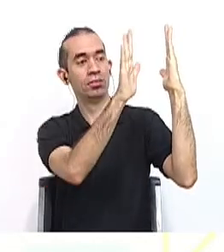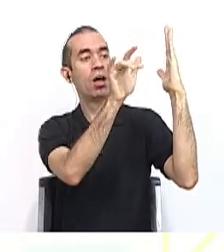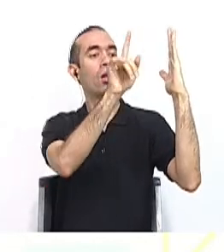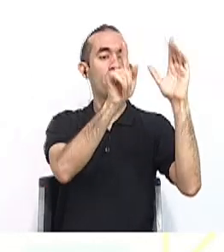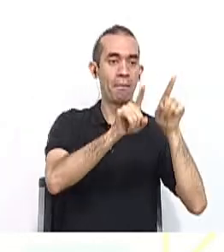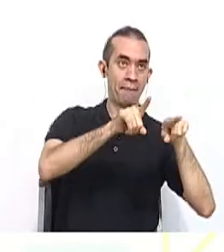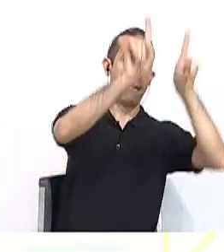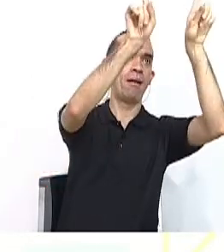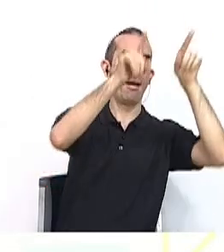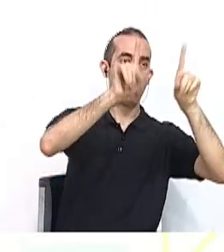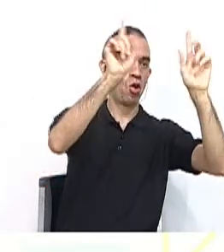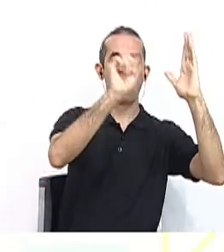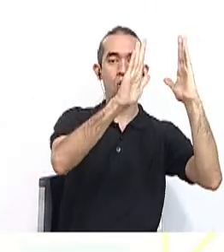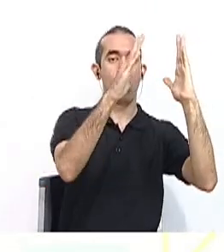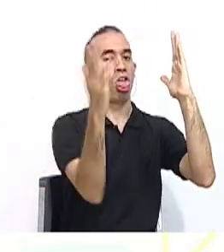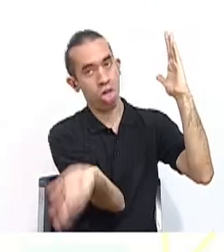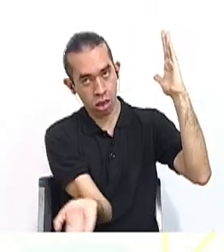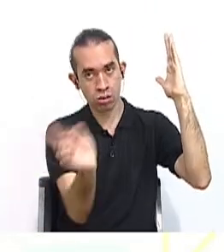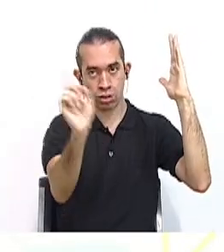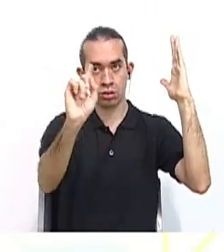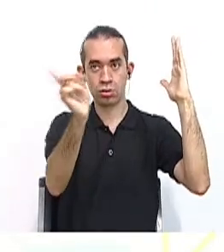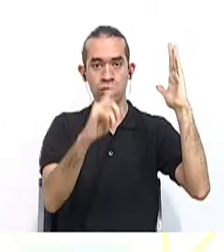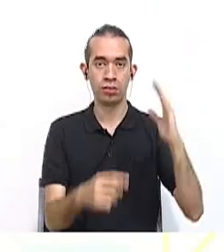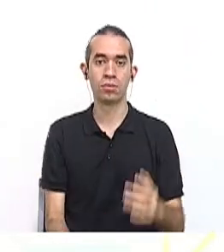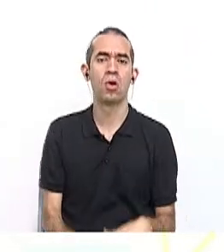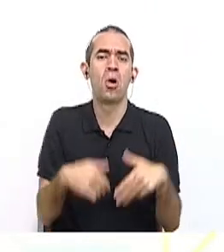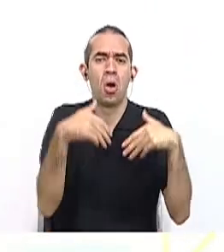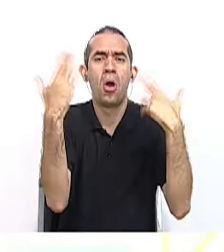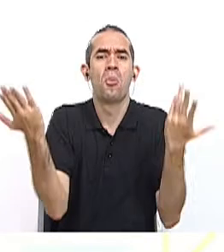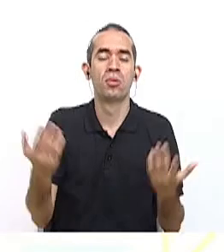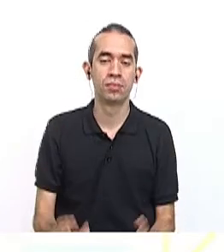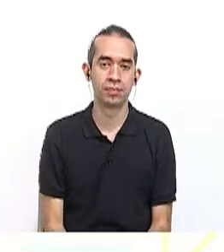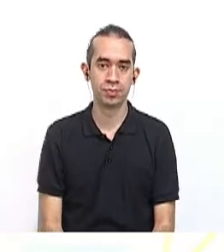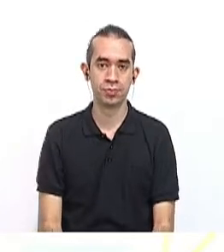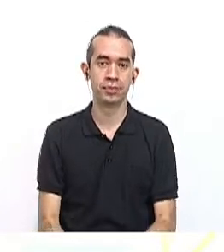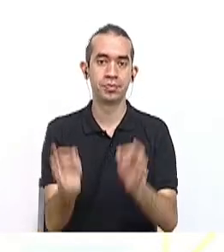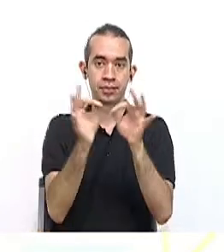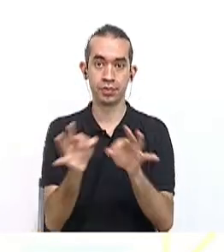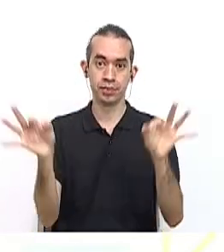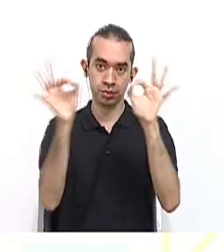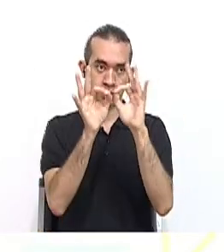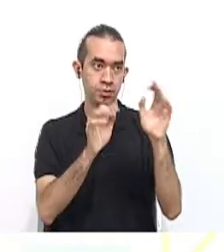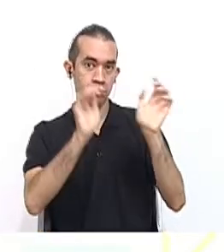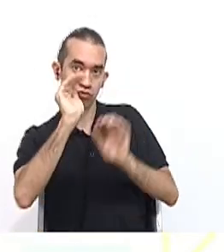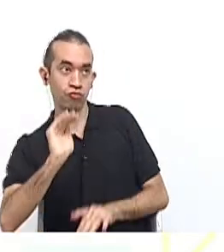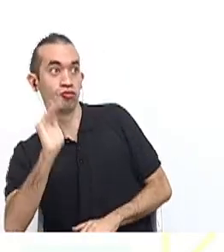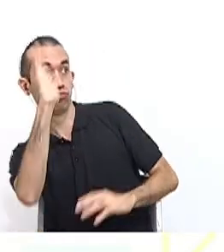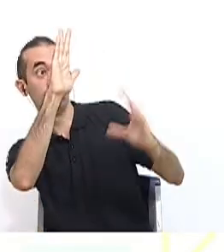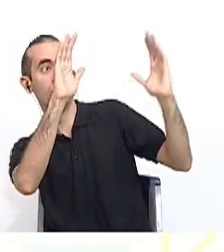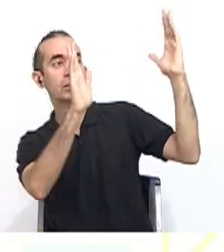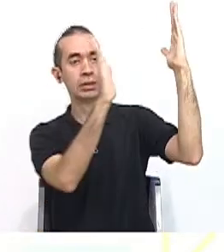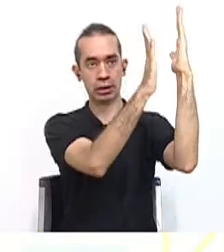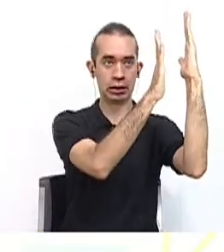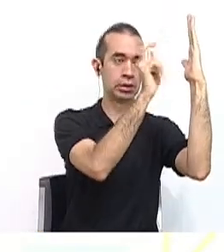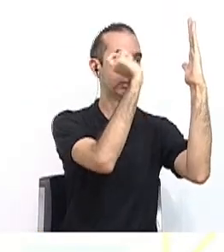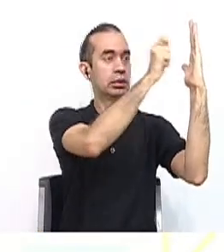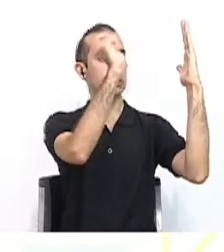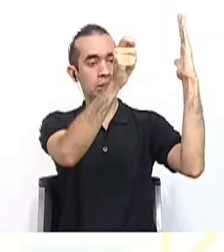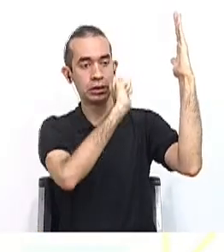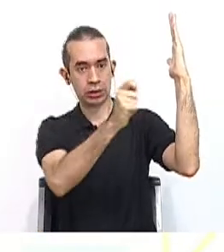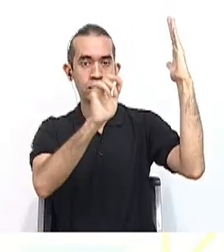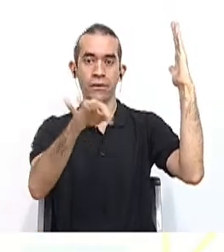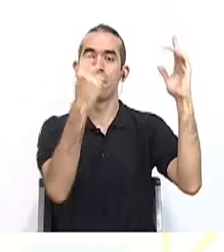tablero no se caiga? Muy importante, ¿verdad? Porque el tablero debe estar colocado